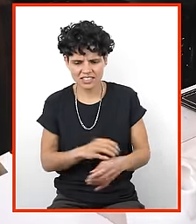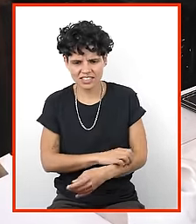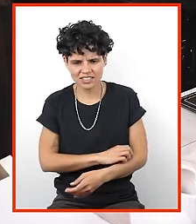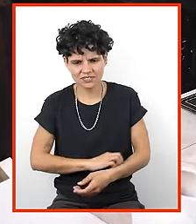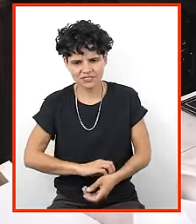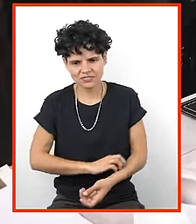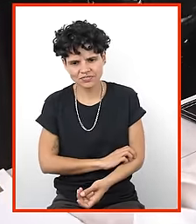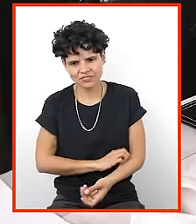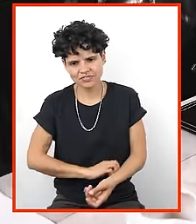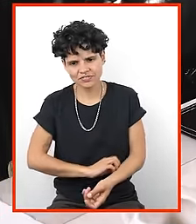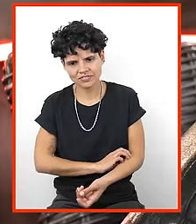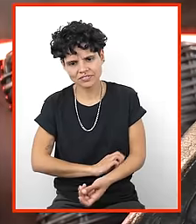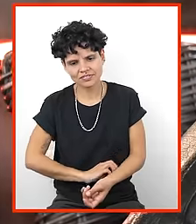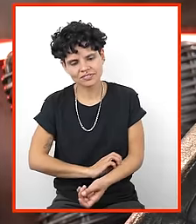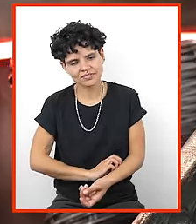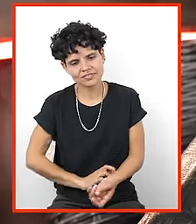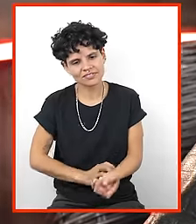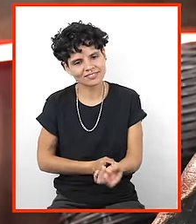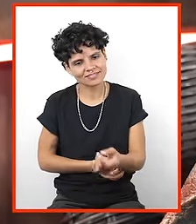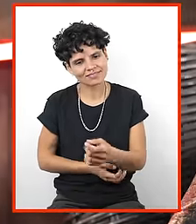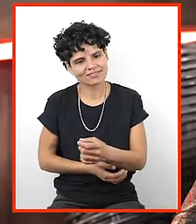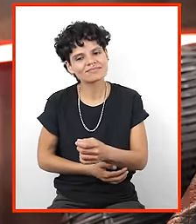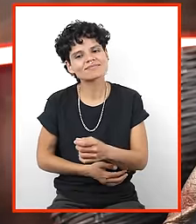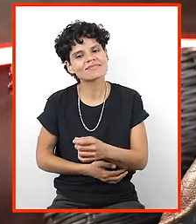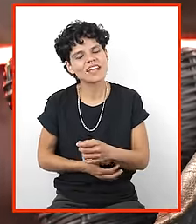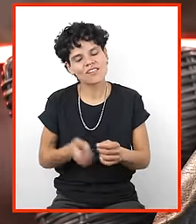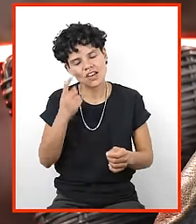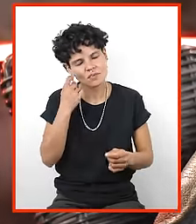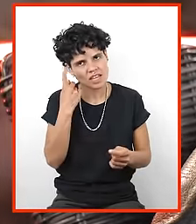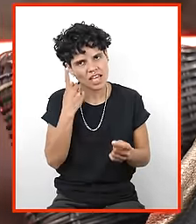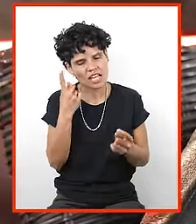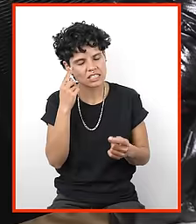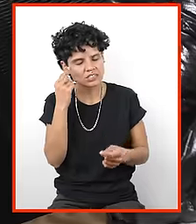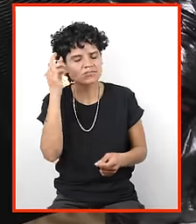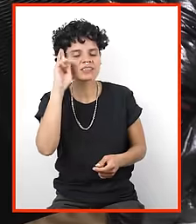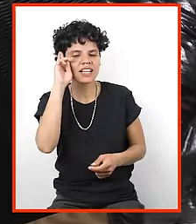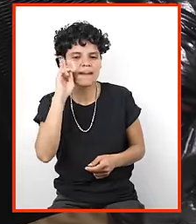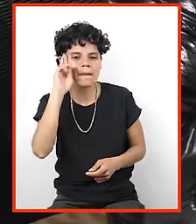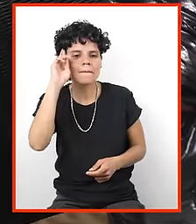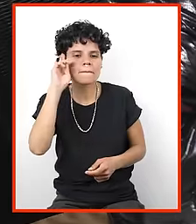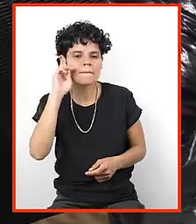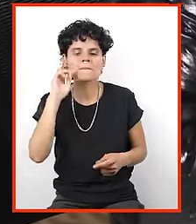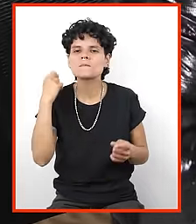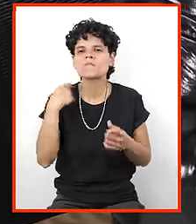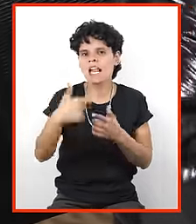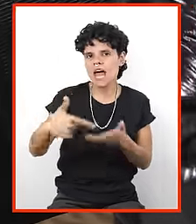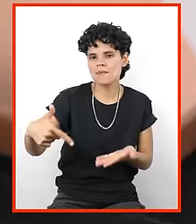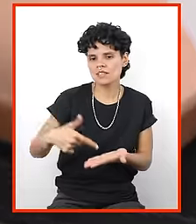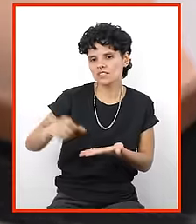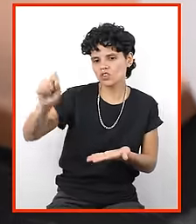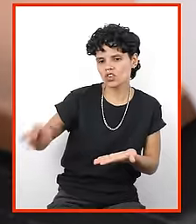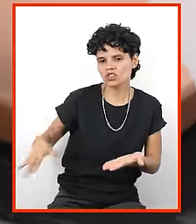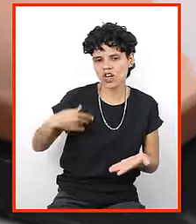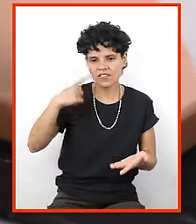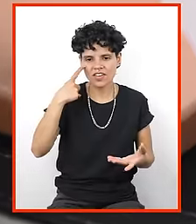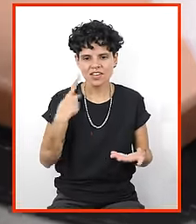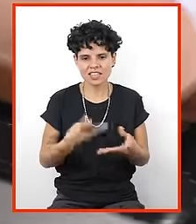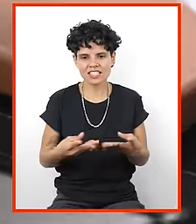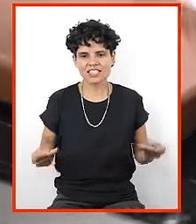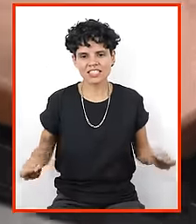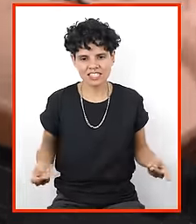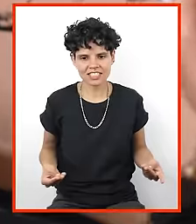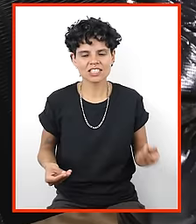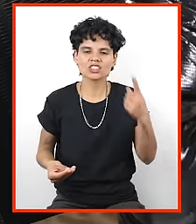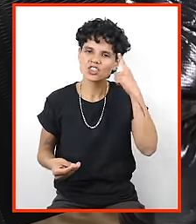labio. Está difícil. Ya la caché que es competitiva en los juegos. Soltó el lápiz, el que quiere adivinar, es competitiva.